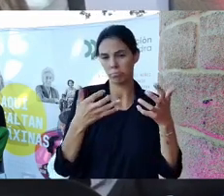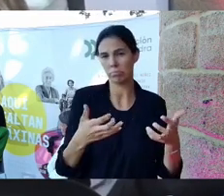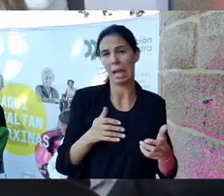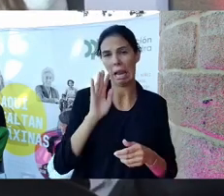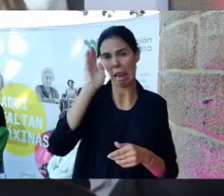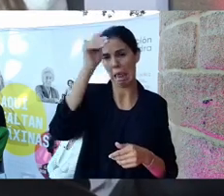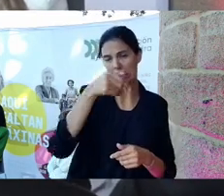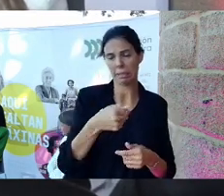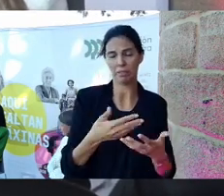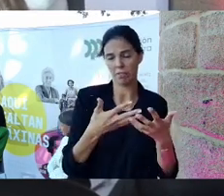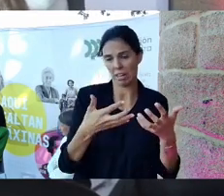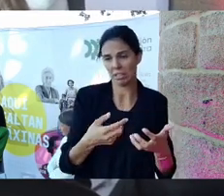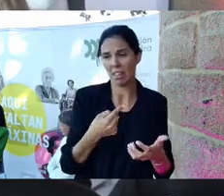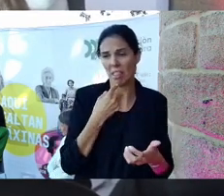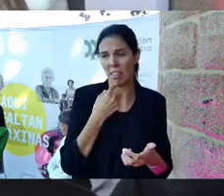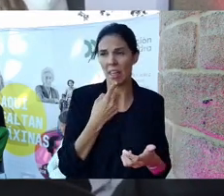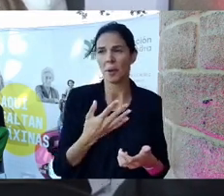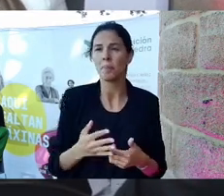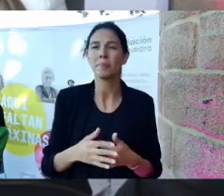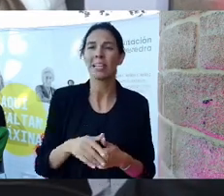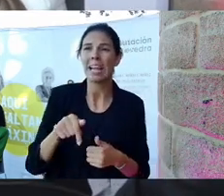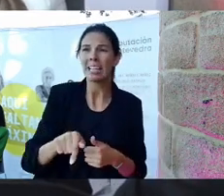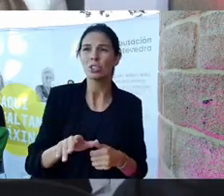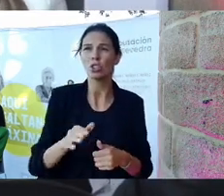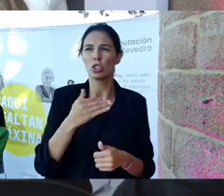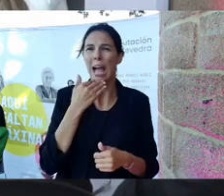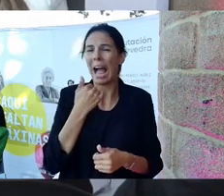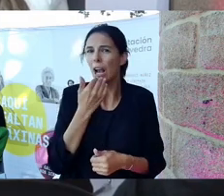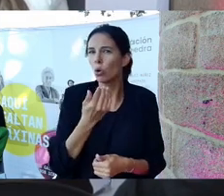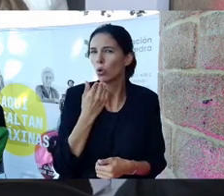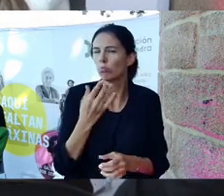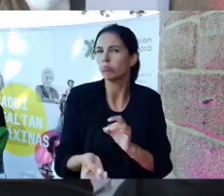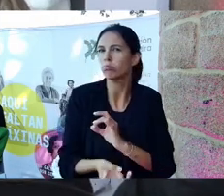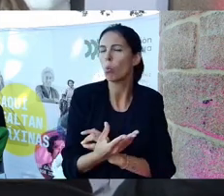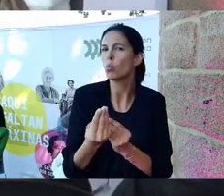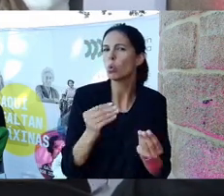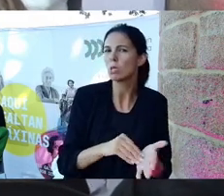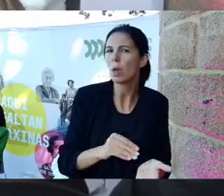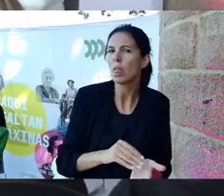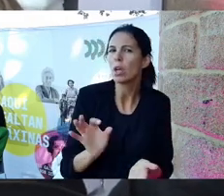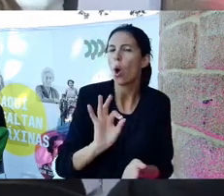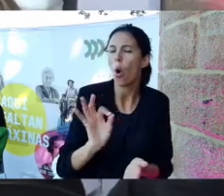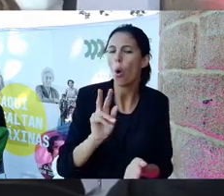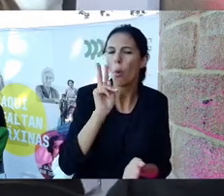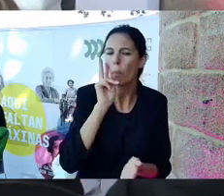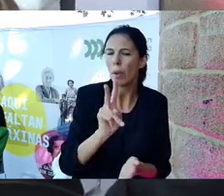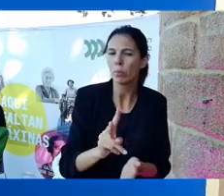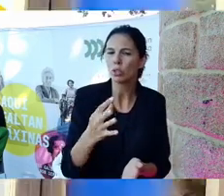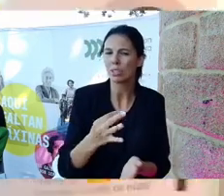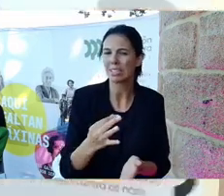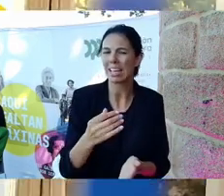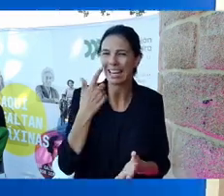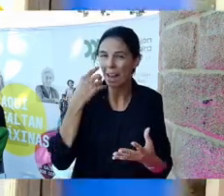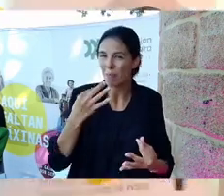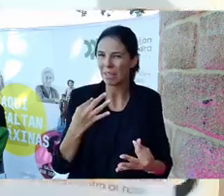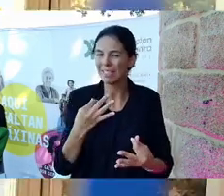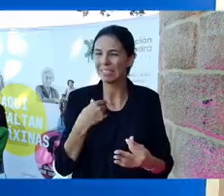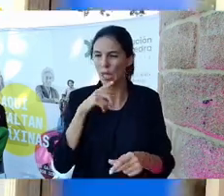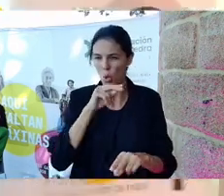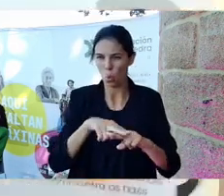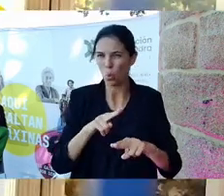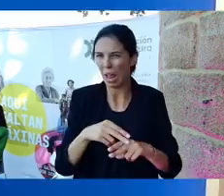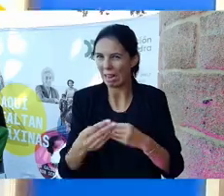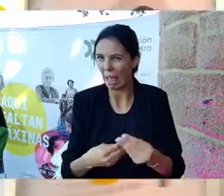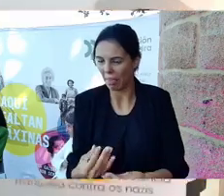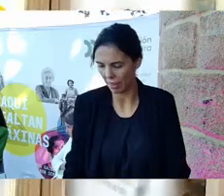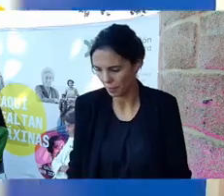a habitatoribus iuris ac feminis. Entón, a pregunta é, isto era habitual ou podemos ver que detrás está a